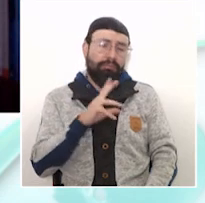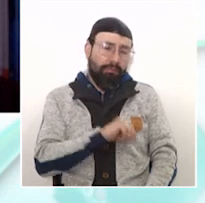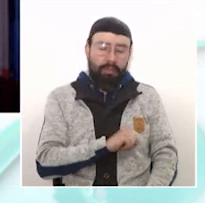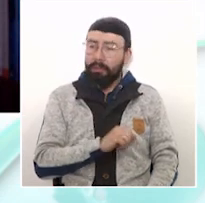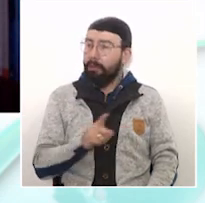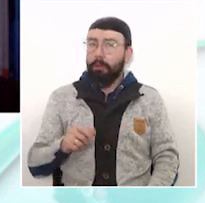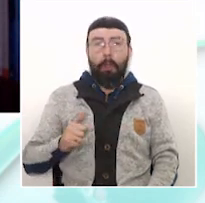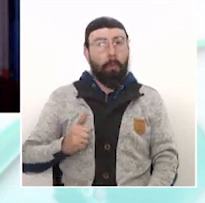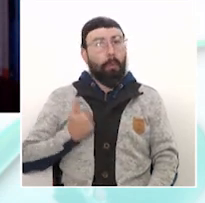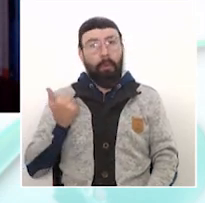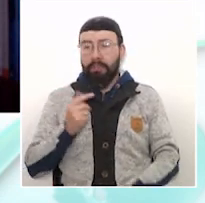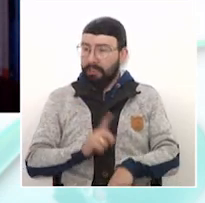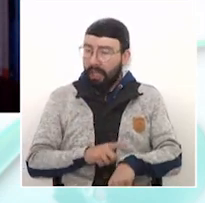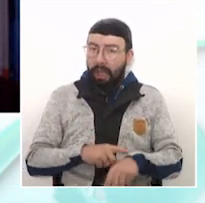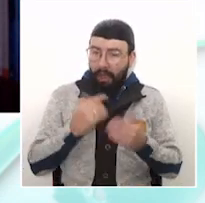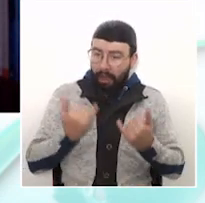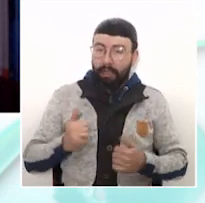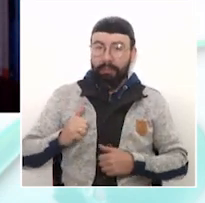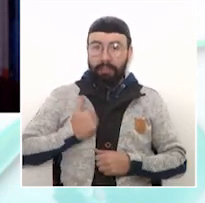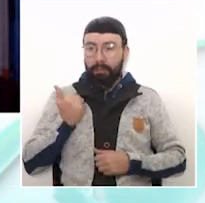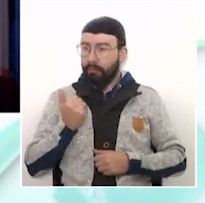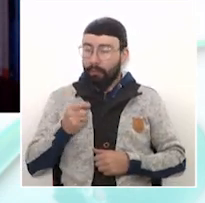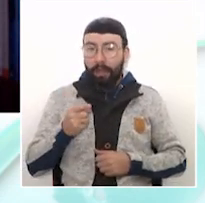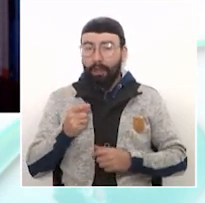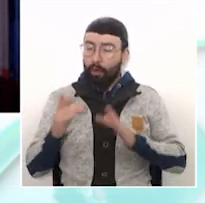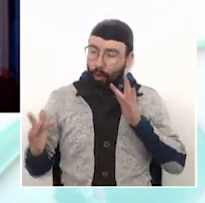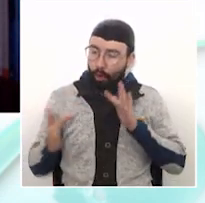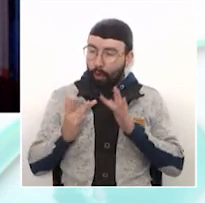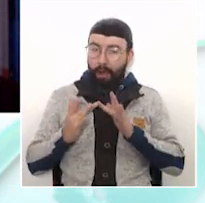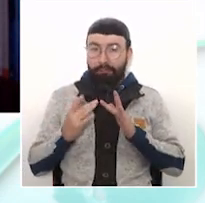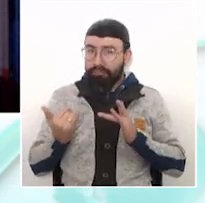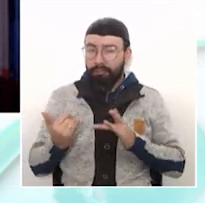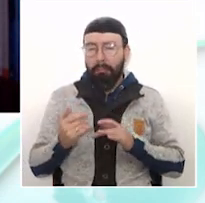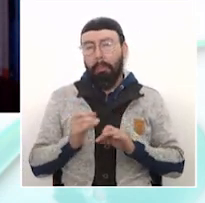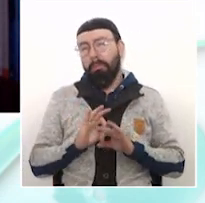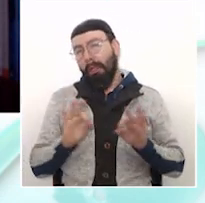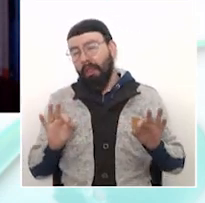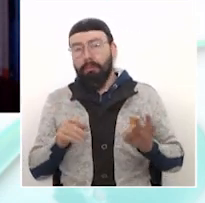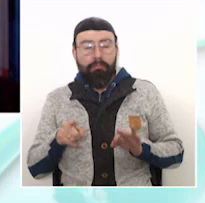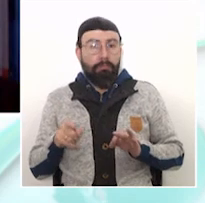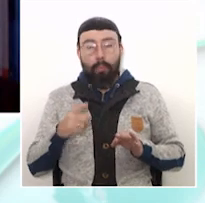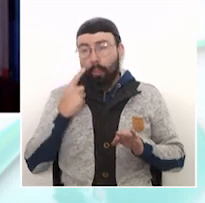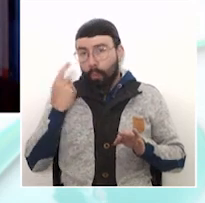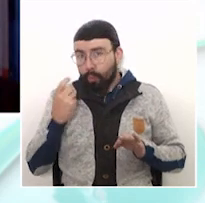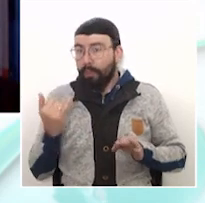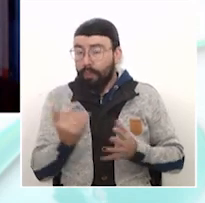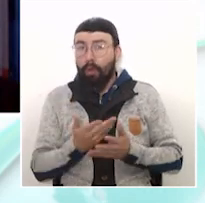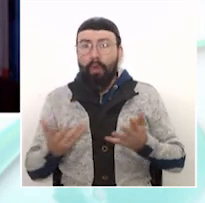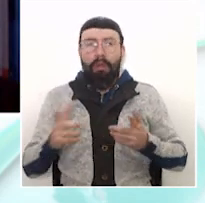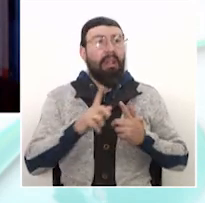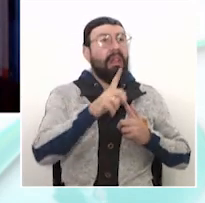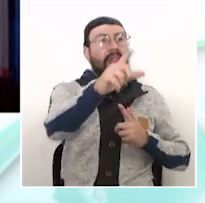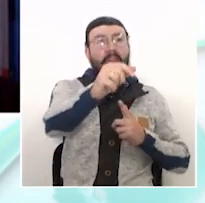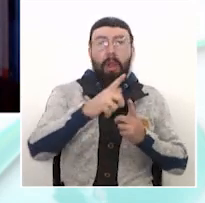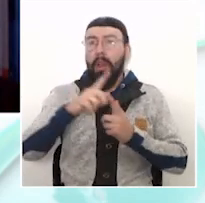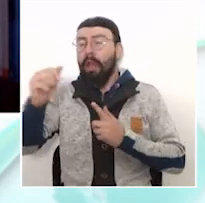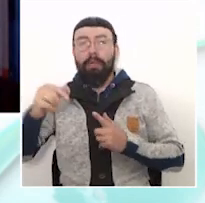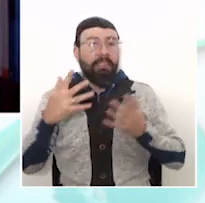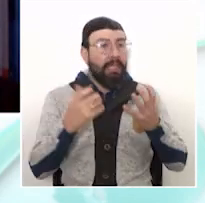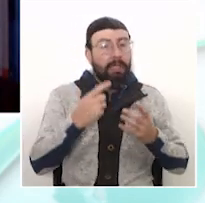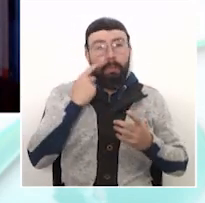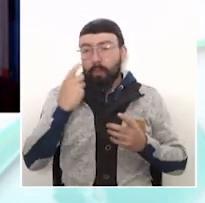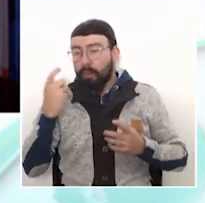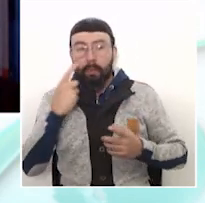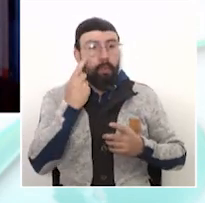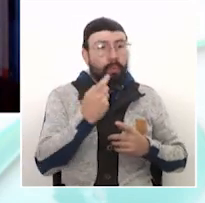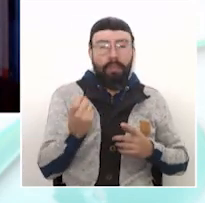este momento para conectarse consigo mismo, sino por el contrario, tratar de buscar cosas en el exterior y entraron en